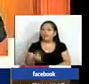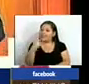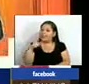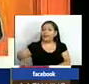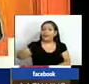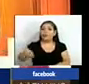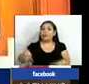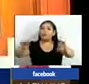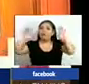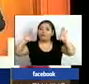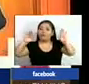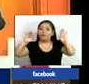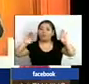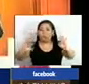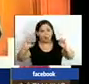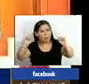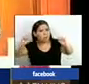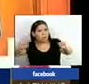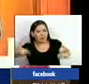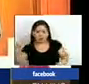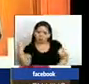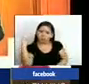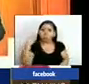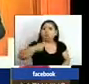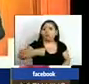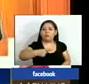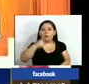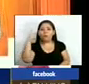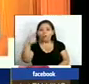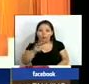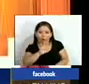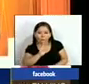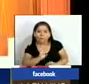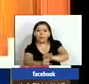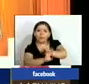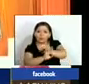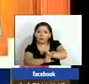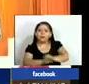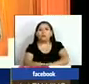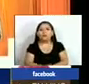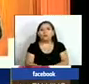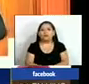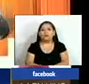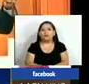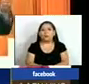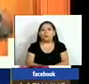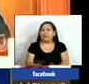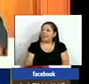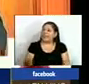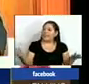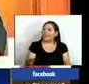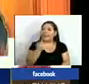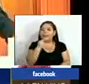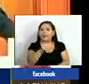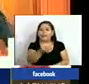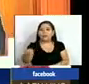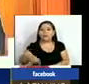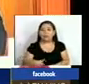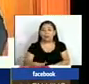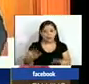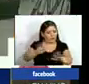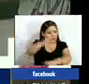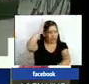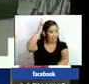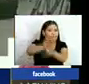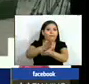¿Quiénes son para tratar de imponerse con la amenaza? ¿Ah? ¿Quiénes son? Ya